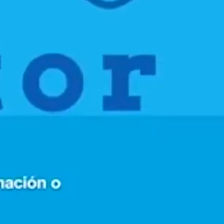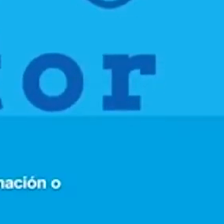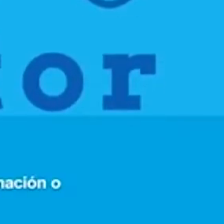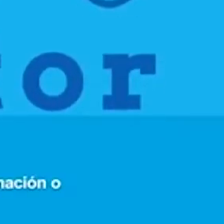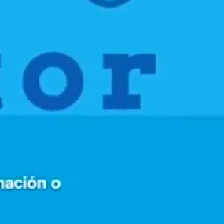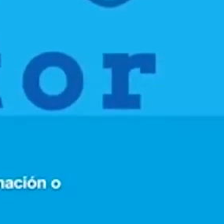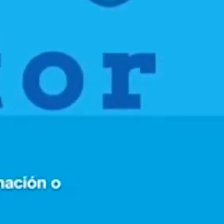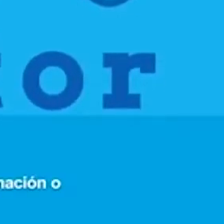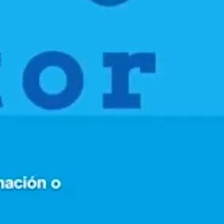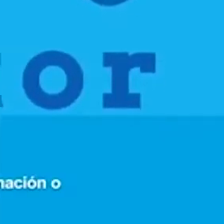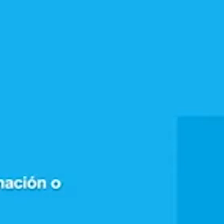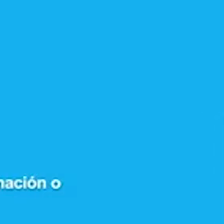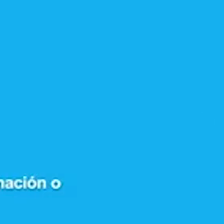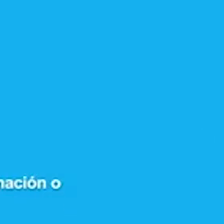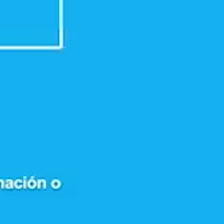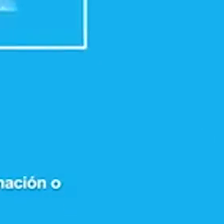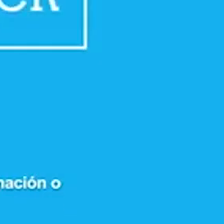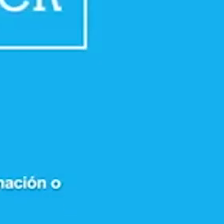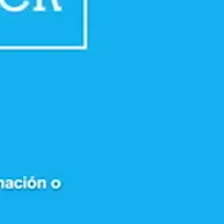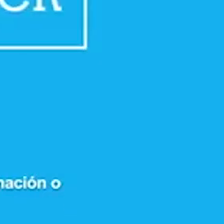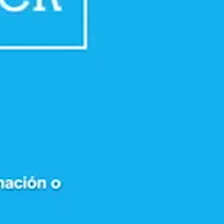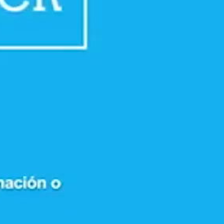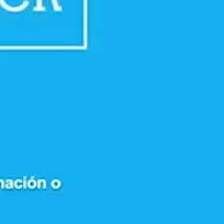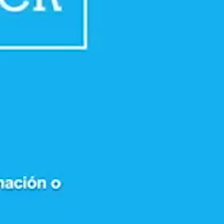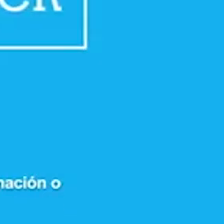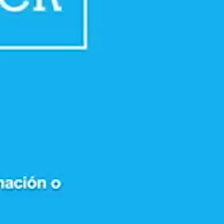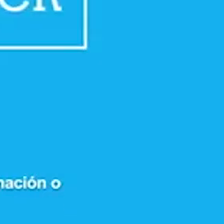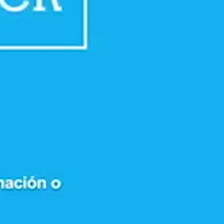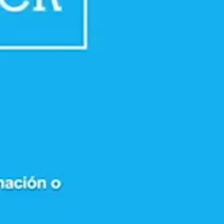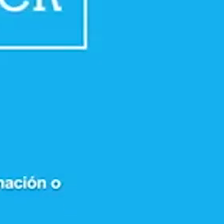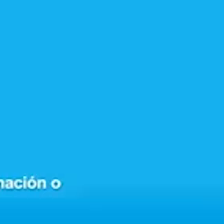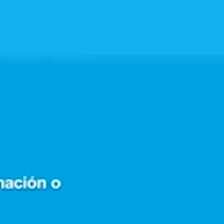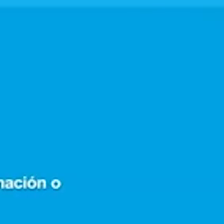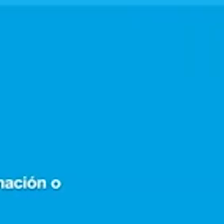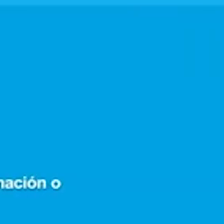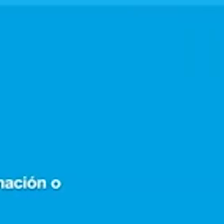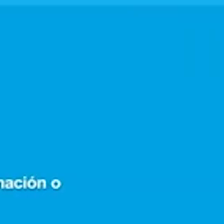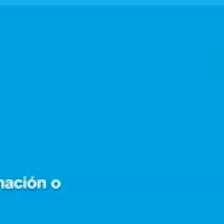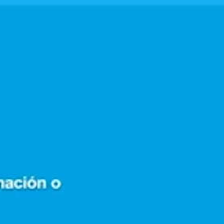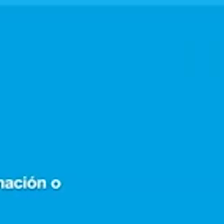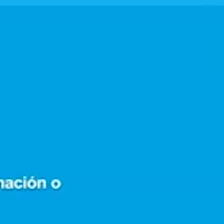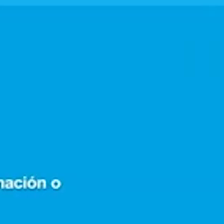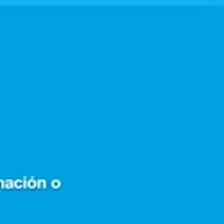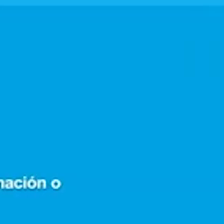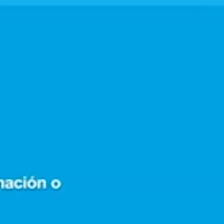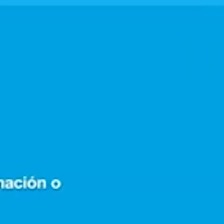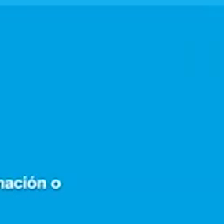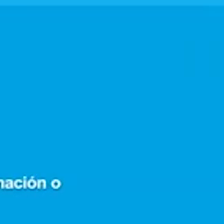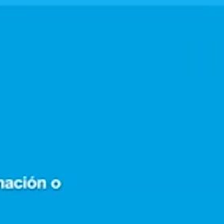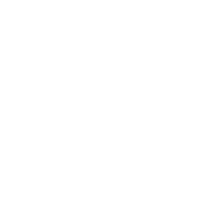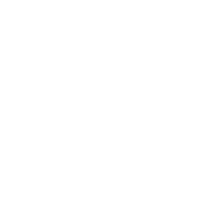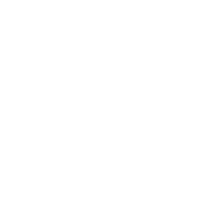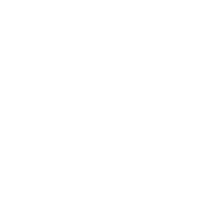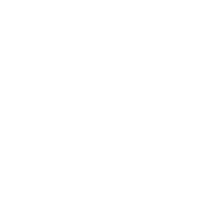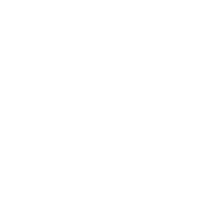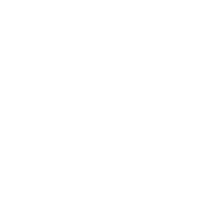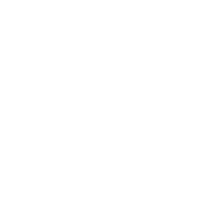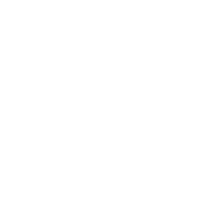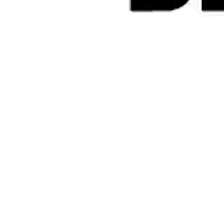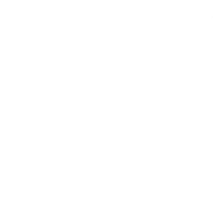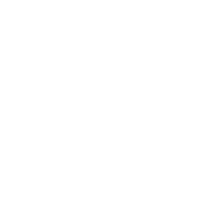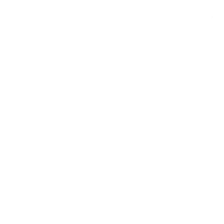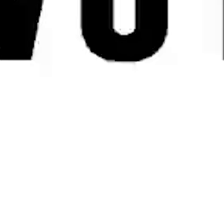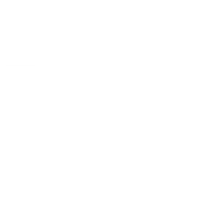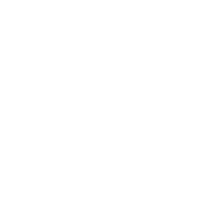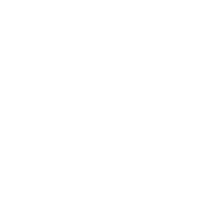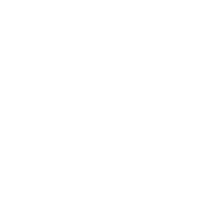puede descargar la aplicación Votante Informado CR para más información o ingrese a nuestro sitio web tse.go.cr. Este 1 de abril, que